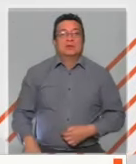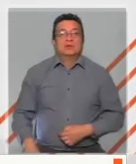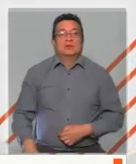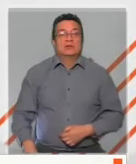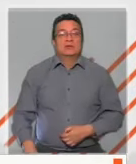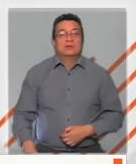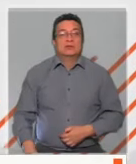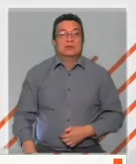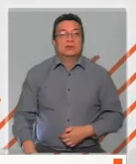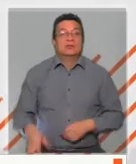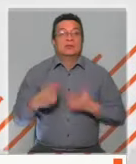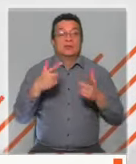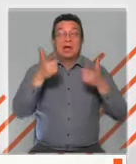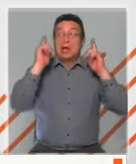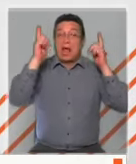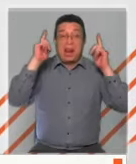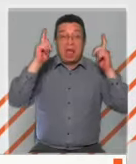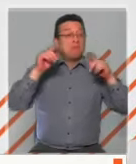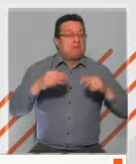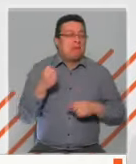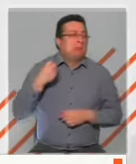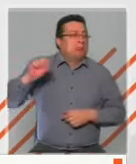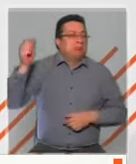Ni siquiera que se activara la alarma.